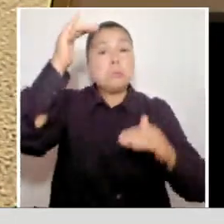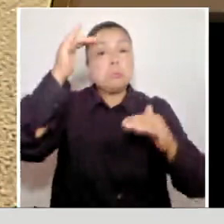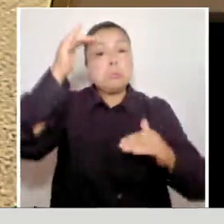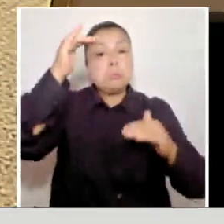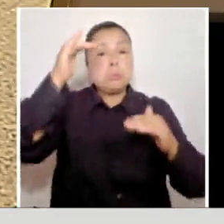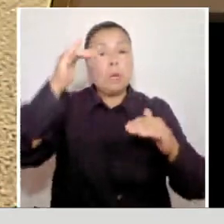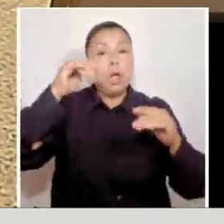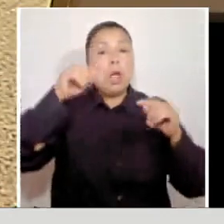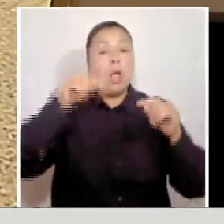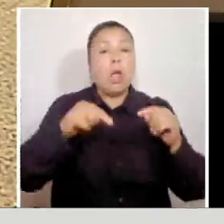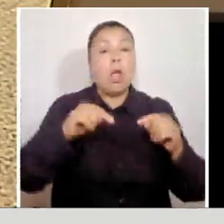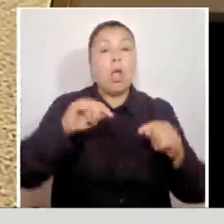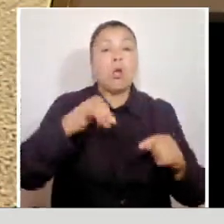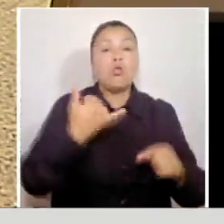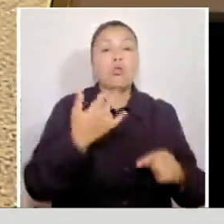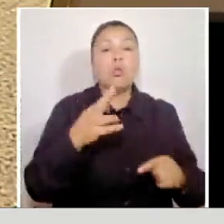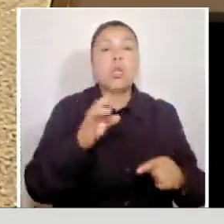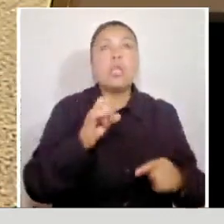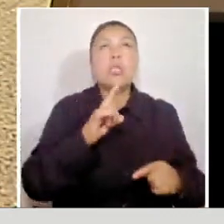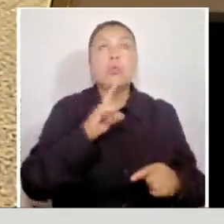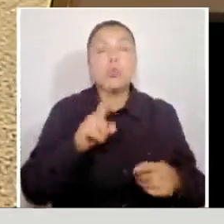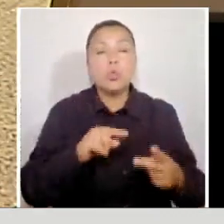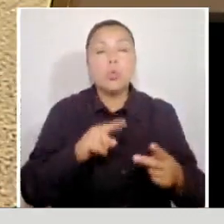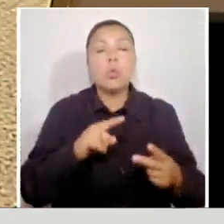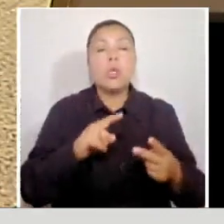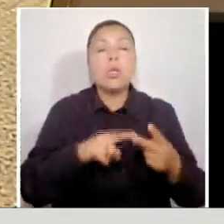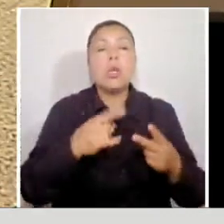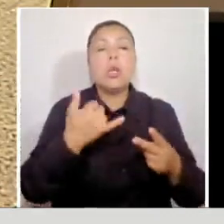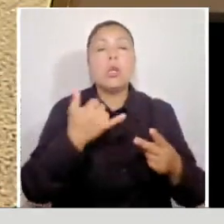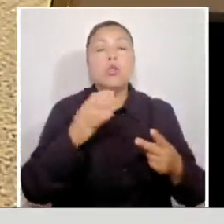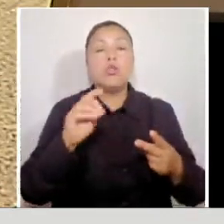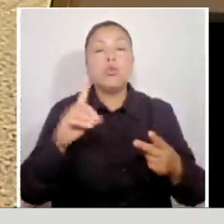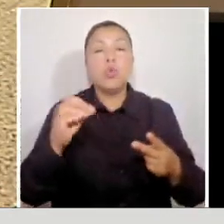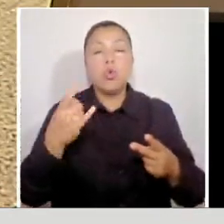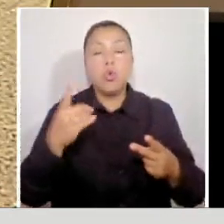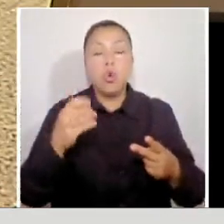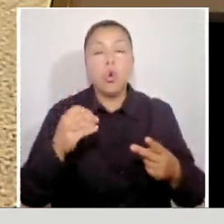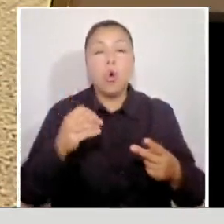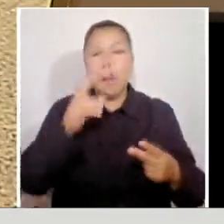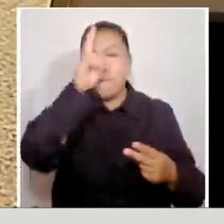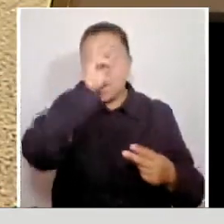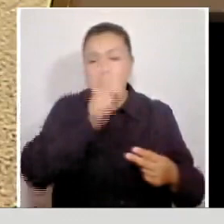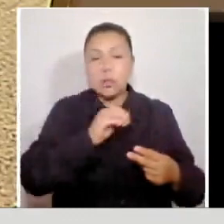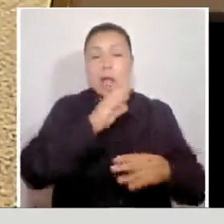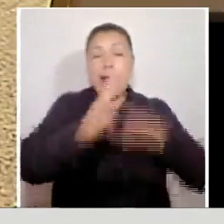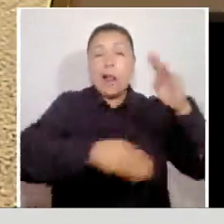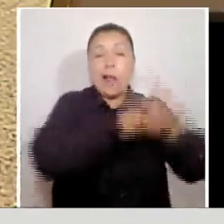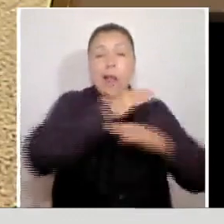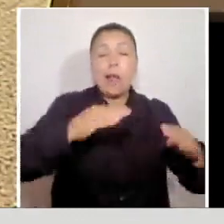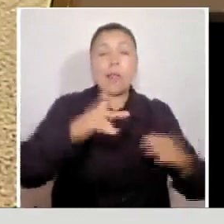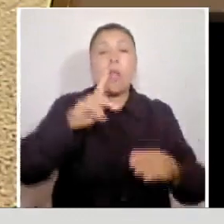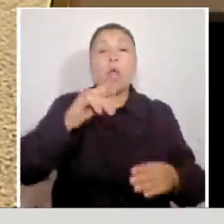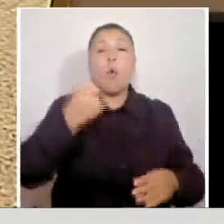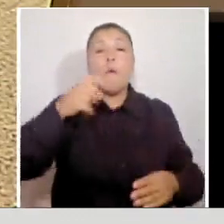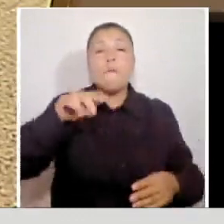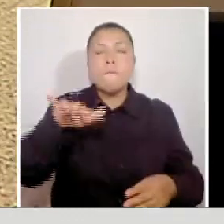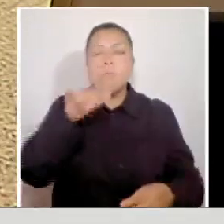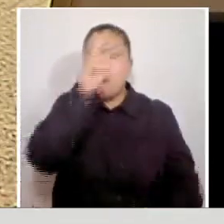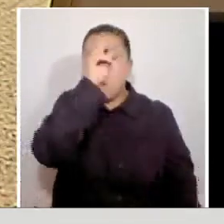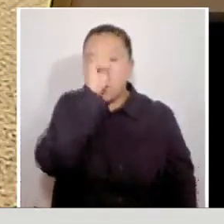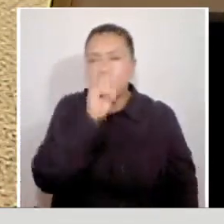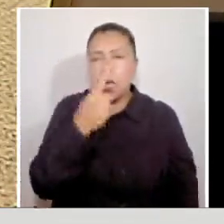yitsu y el yudo son similares el karate y el kungfu similares a quien no